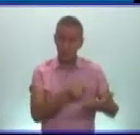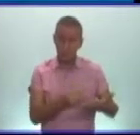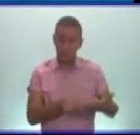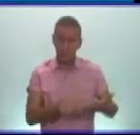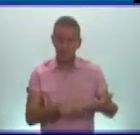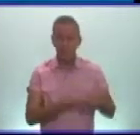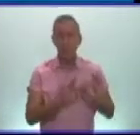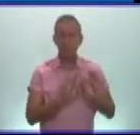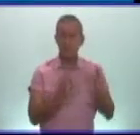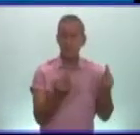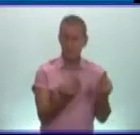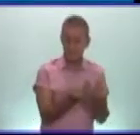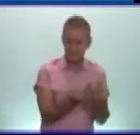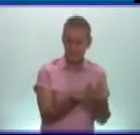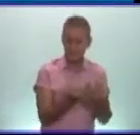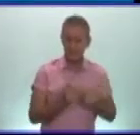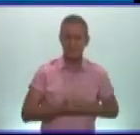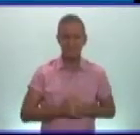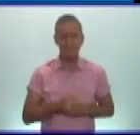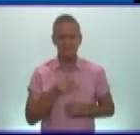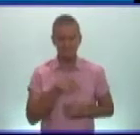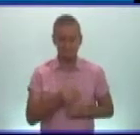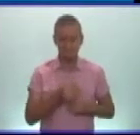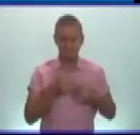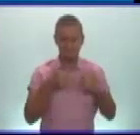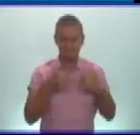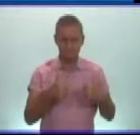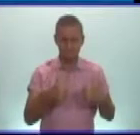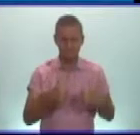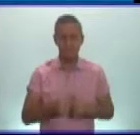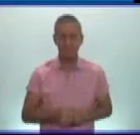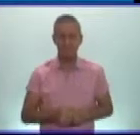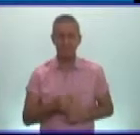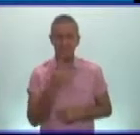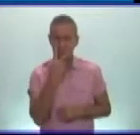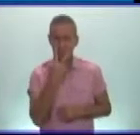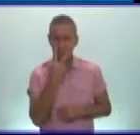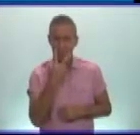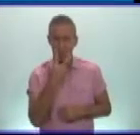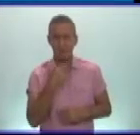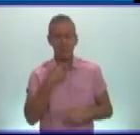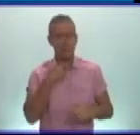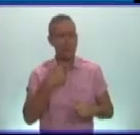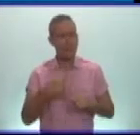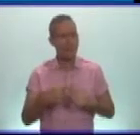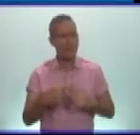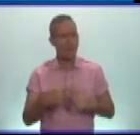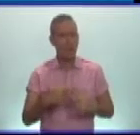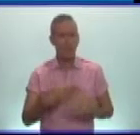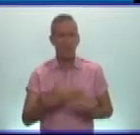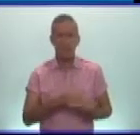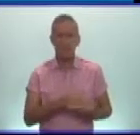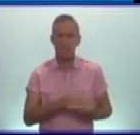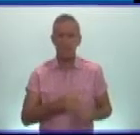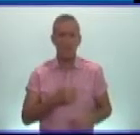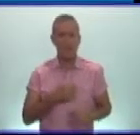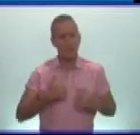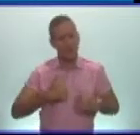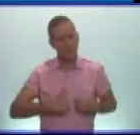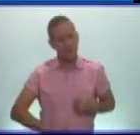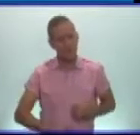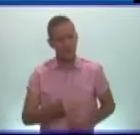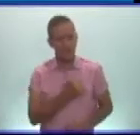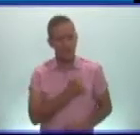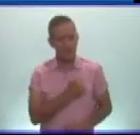una carta familiar. Seguro que reconocieron muchas expresiones, hijita mía, mi hija querida, que